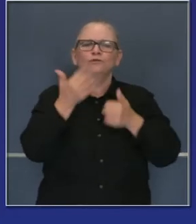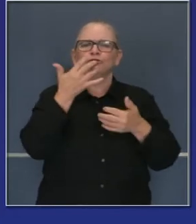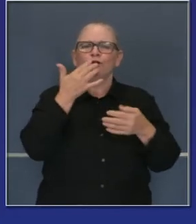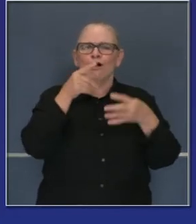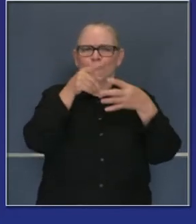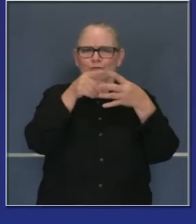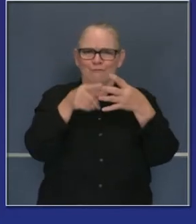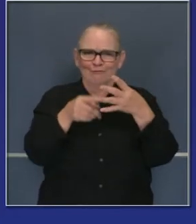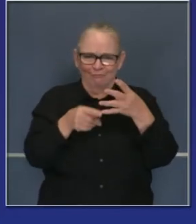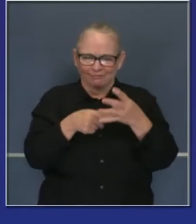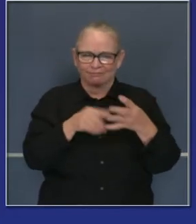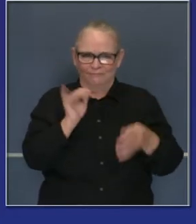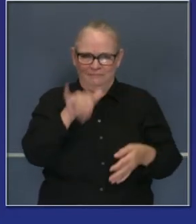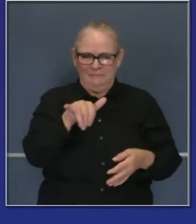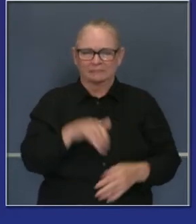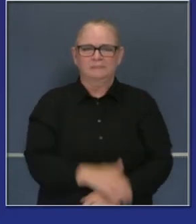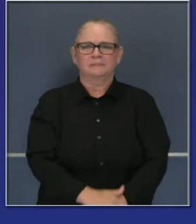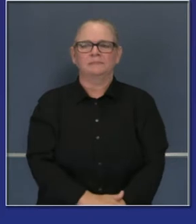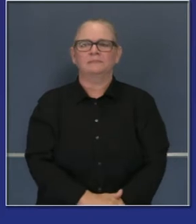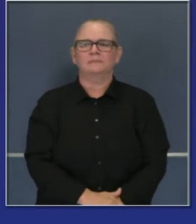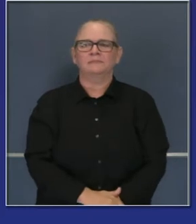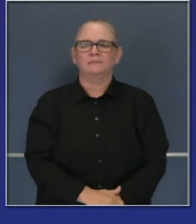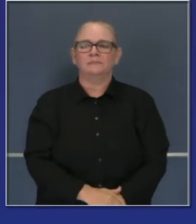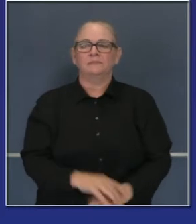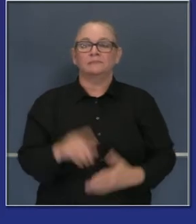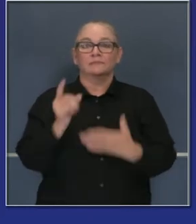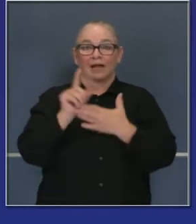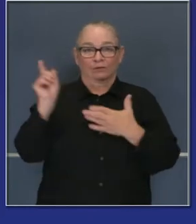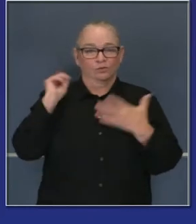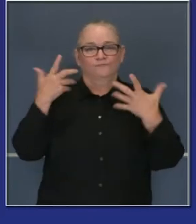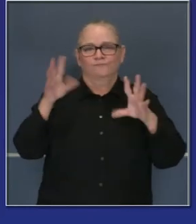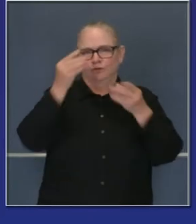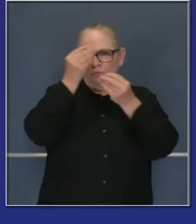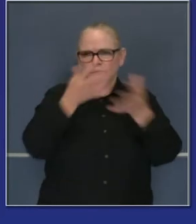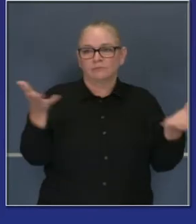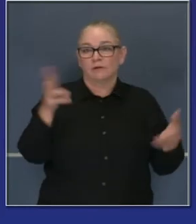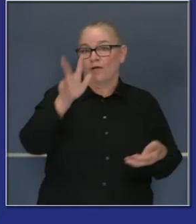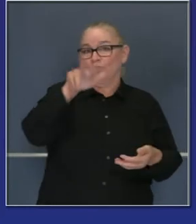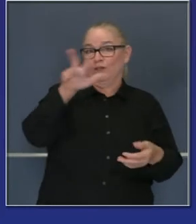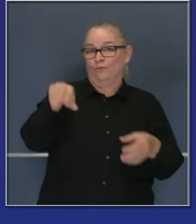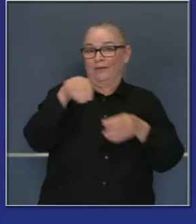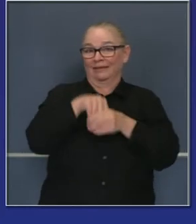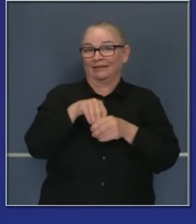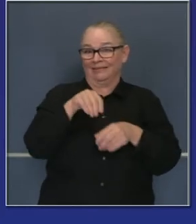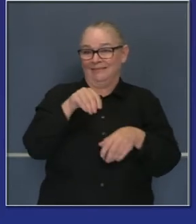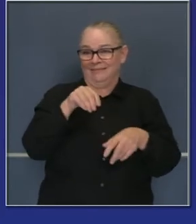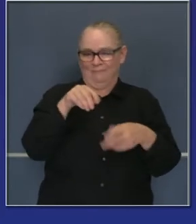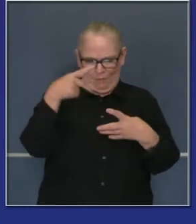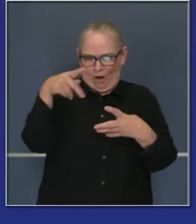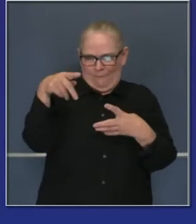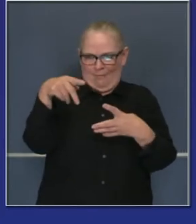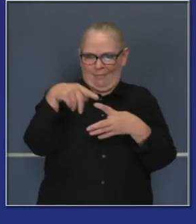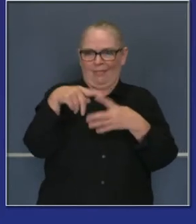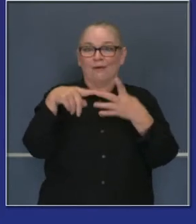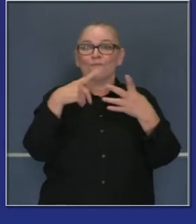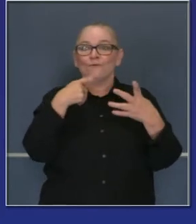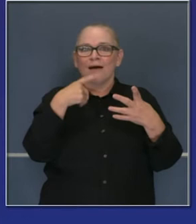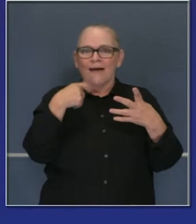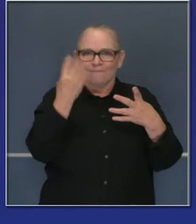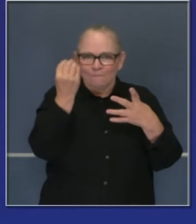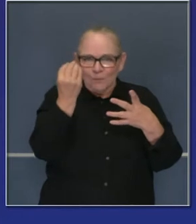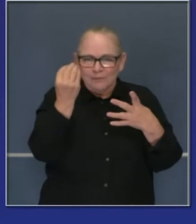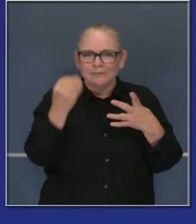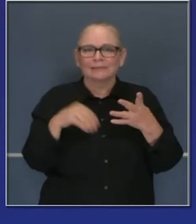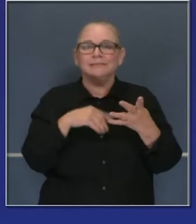representa cada uno de estos condados la última vez es presentamos que había 33 condados púrpura 14 en rojo